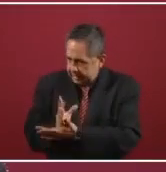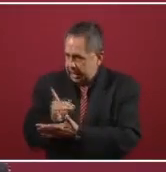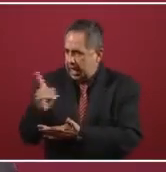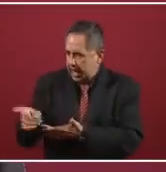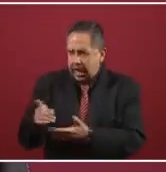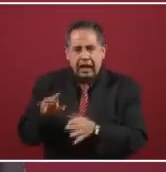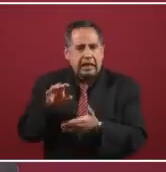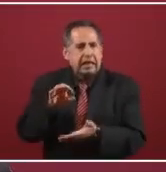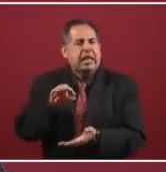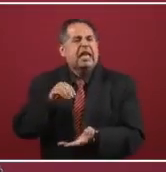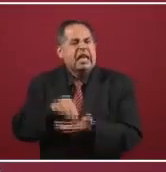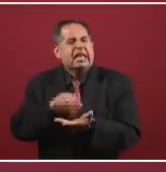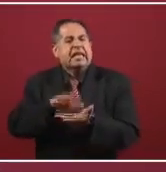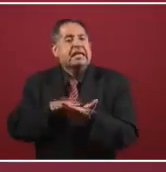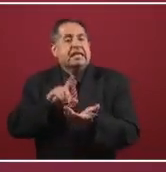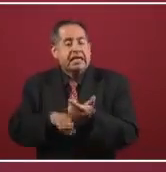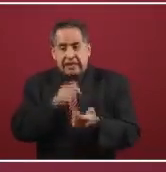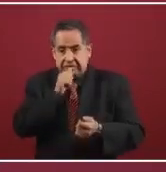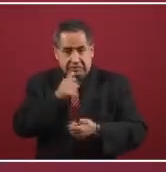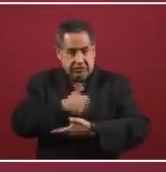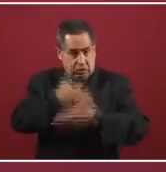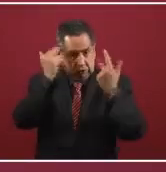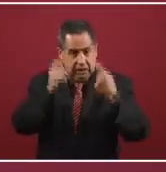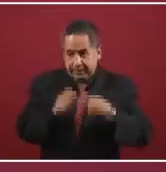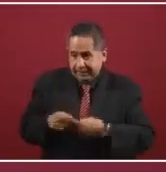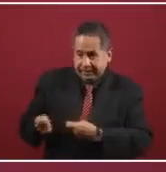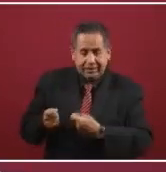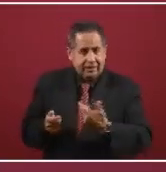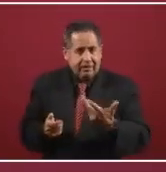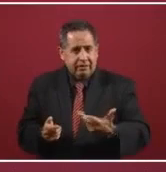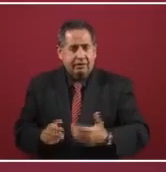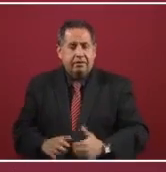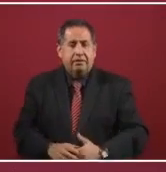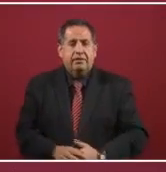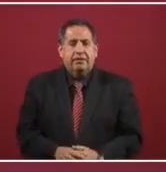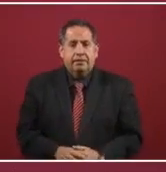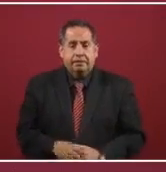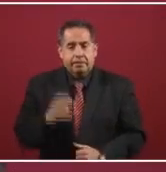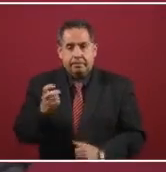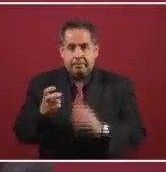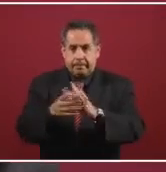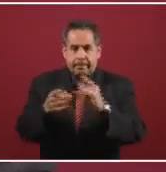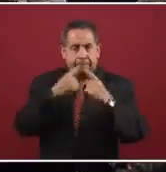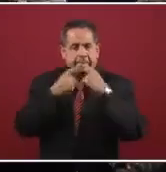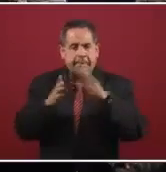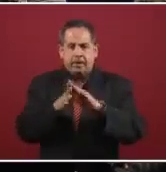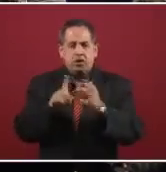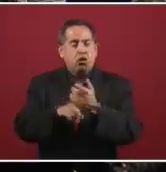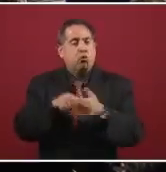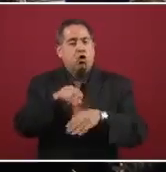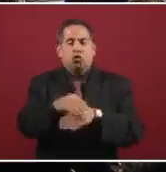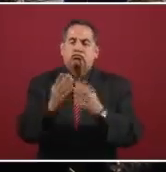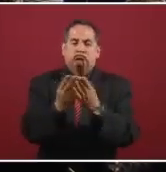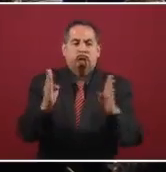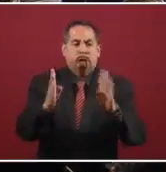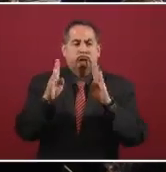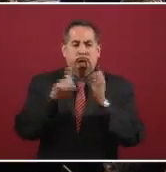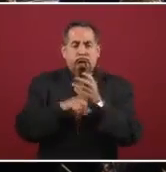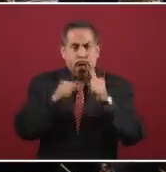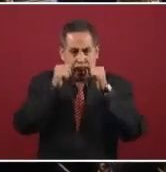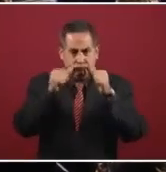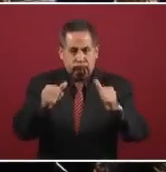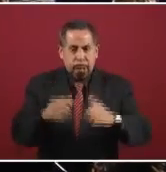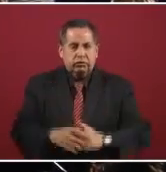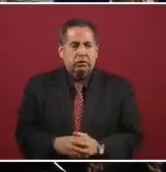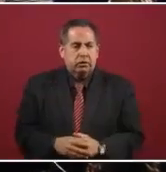país. Bueno, entonces, eso en resumen… Eso es lo que podría decirte respecto a estaciones o centros de atención.